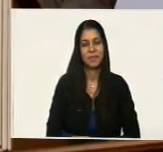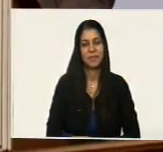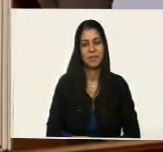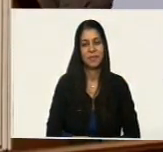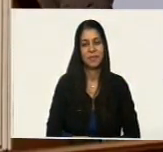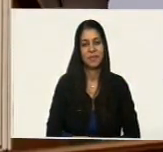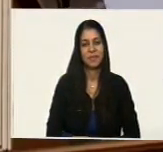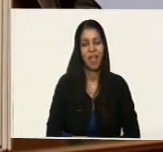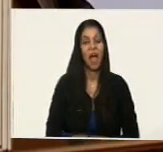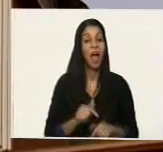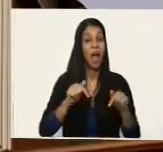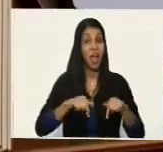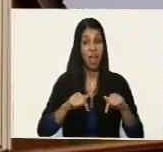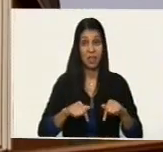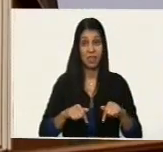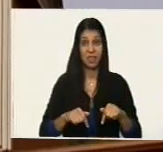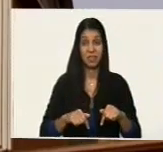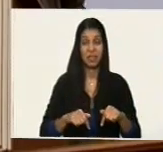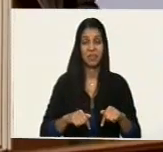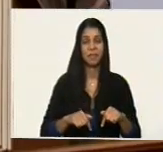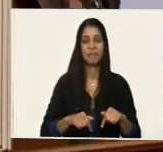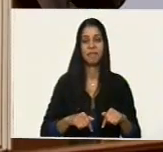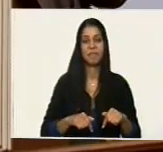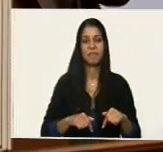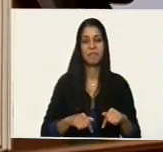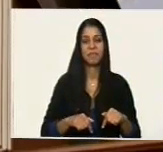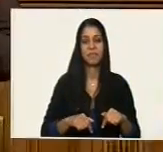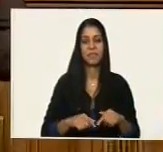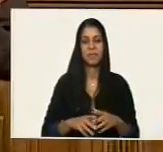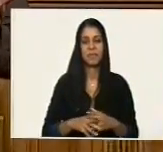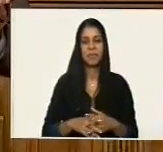Y aquí, presidente,